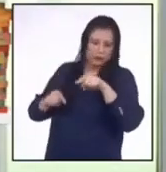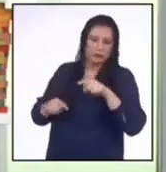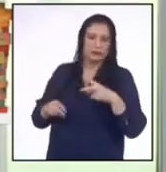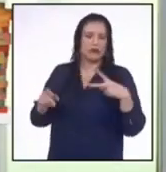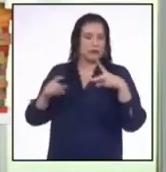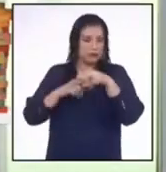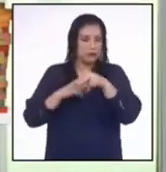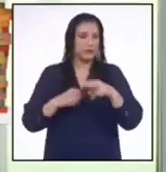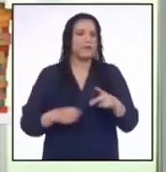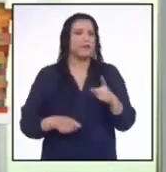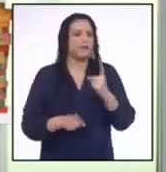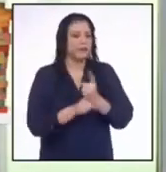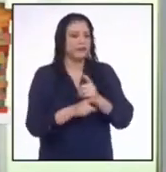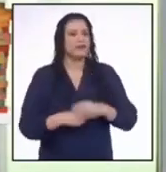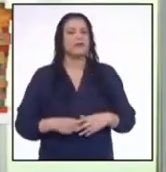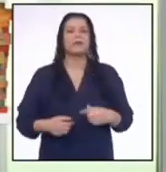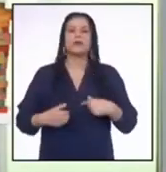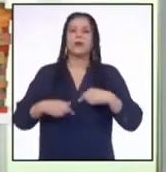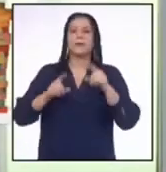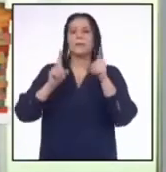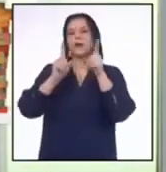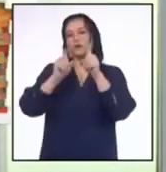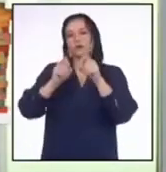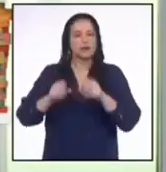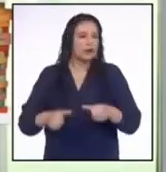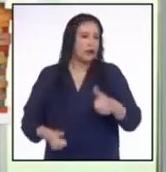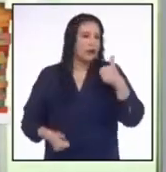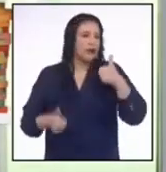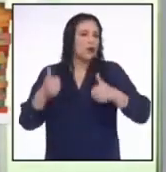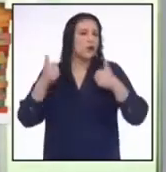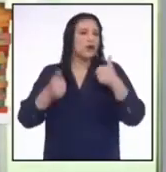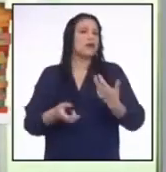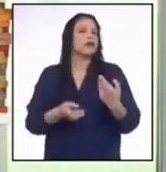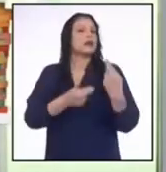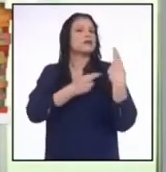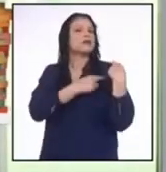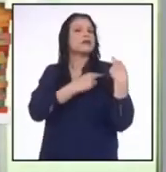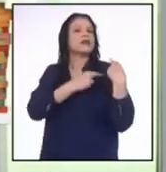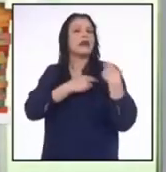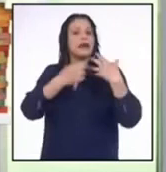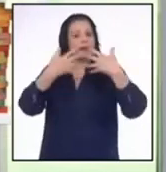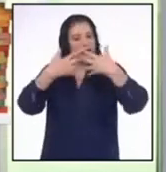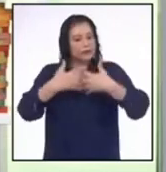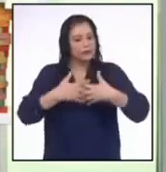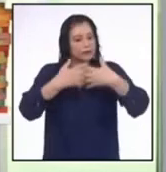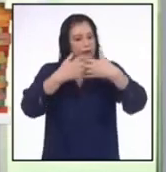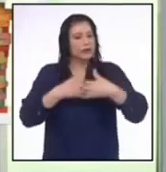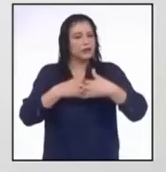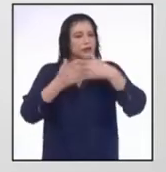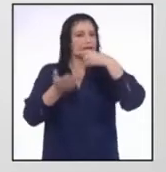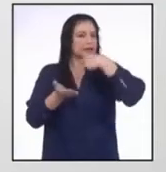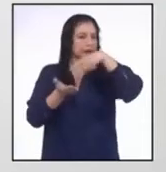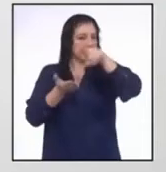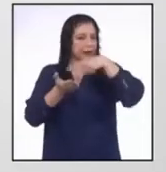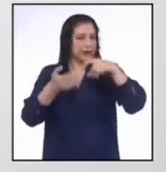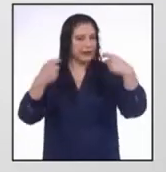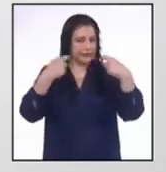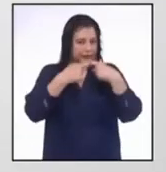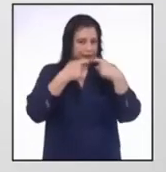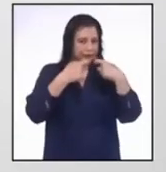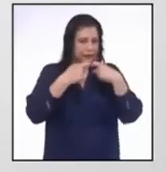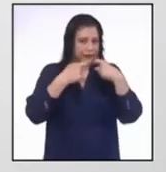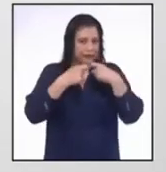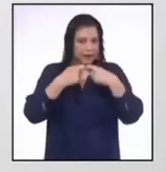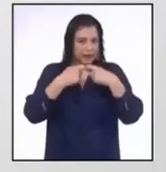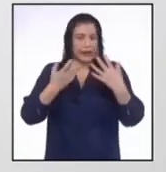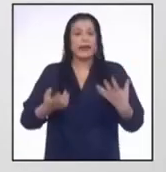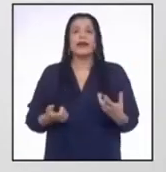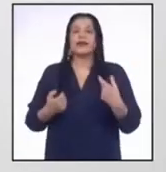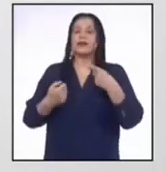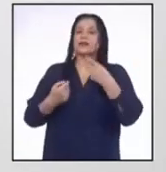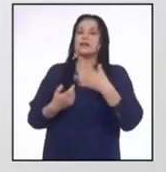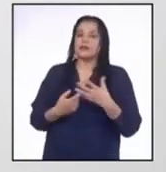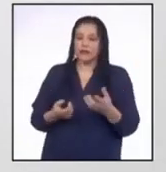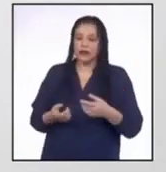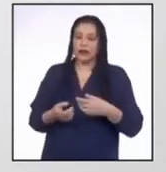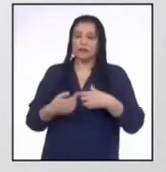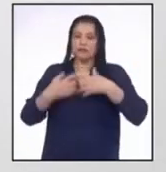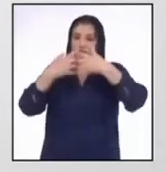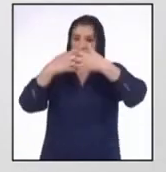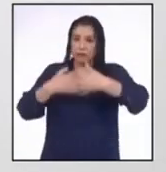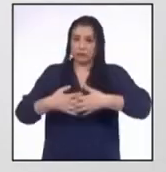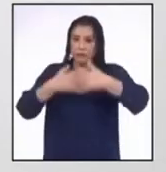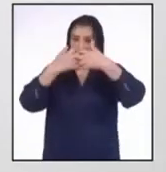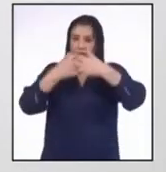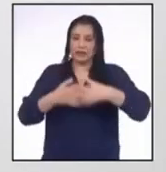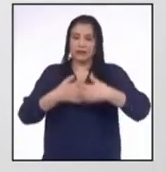Sí, Steph. Pregunté cuál es la función de las empresas distribuidoras. Ellas reciben la energía de las